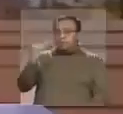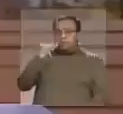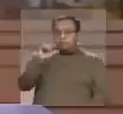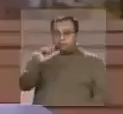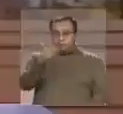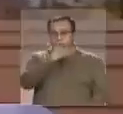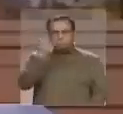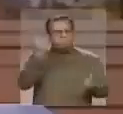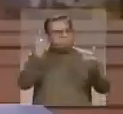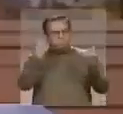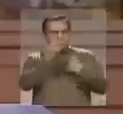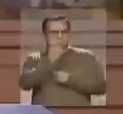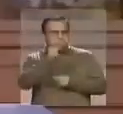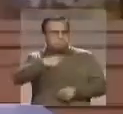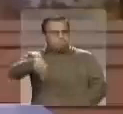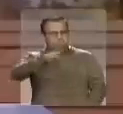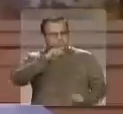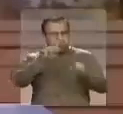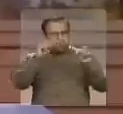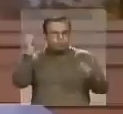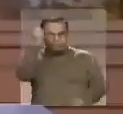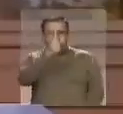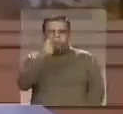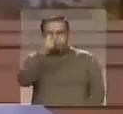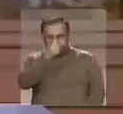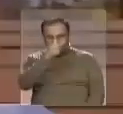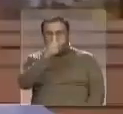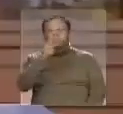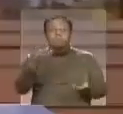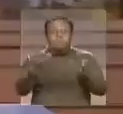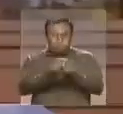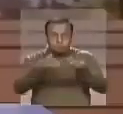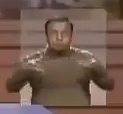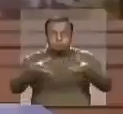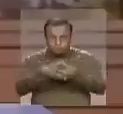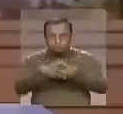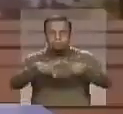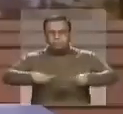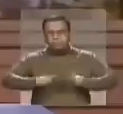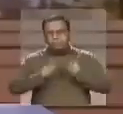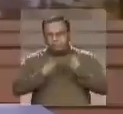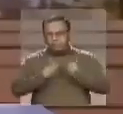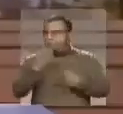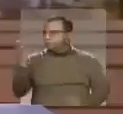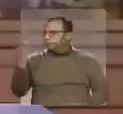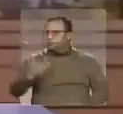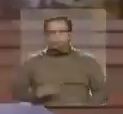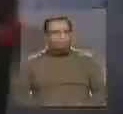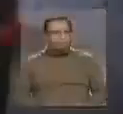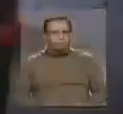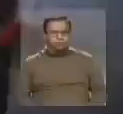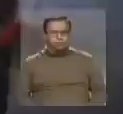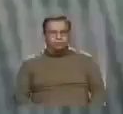para entender mejor qué es lo que está pasando con esas mujeres afro, palenqueras, raizales, que viven en Bogotá. Aquí está el informe.